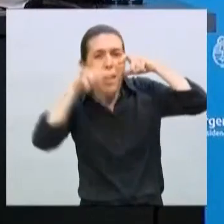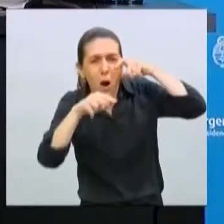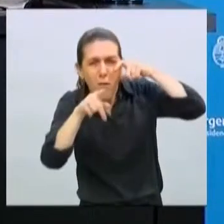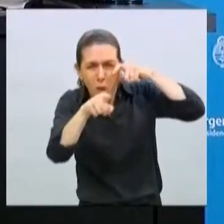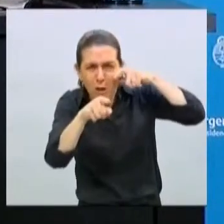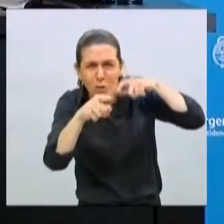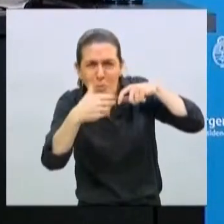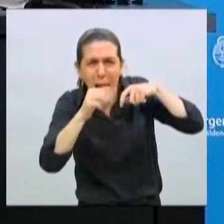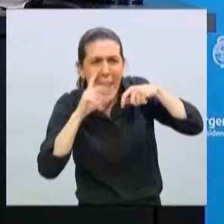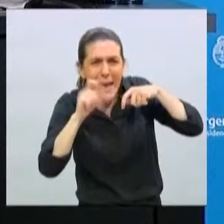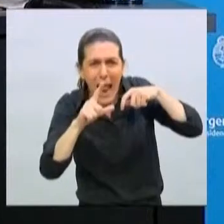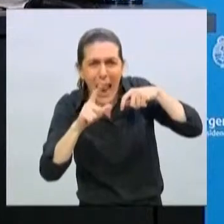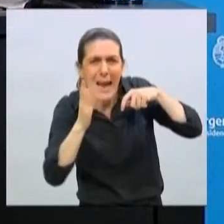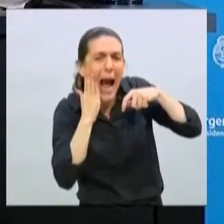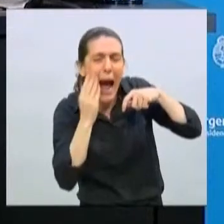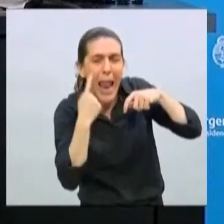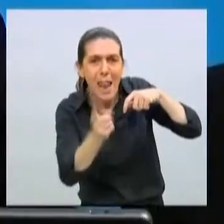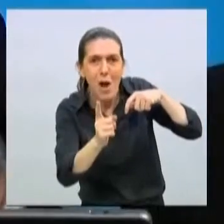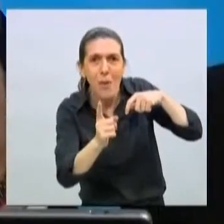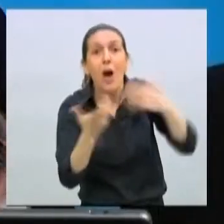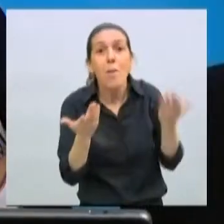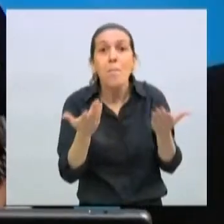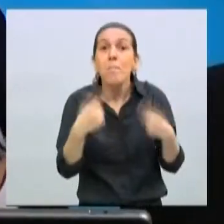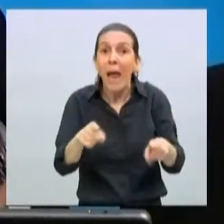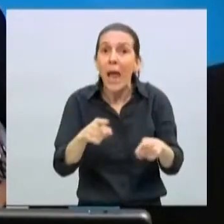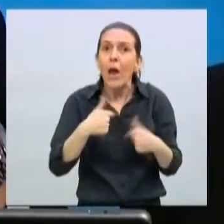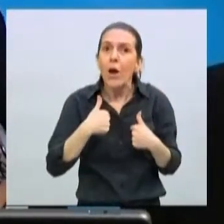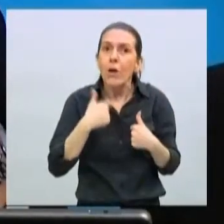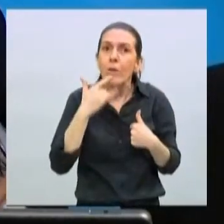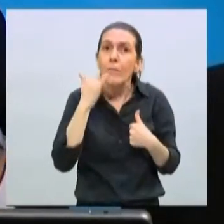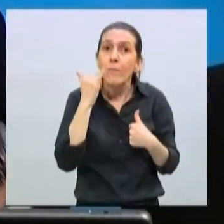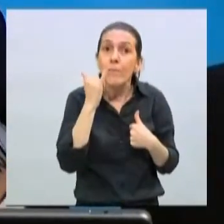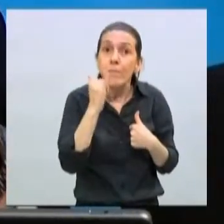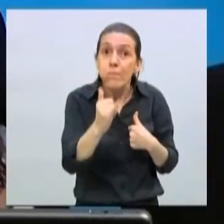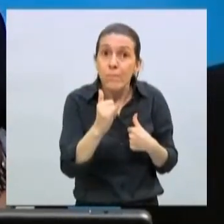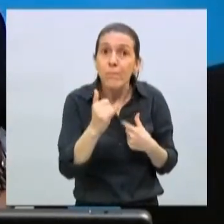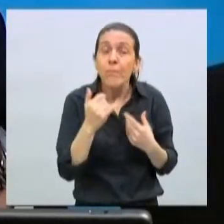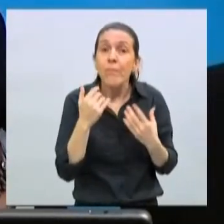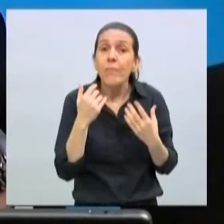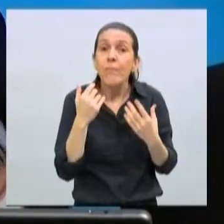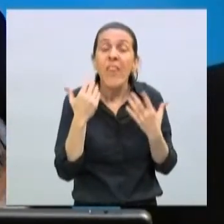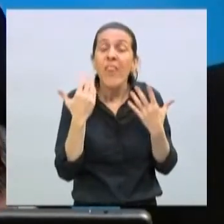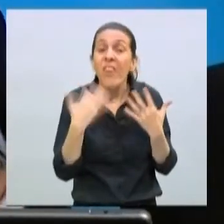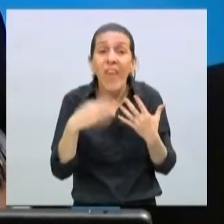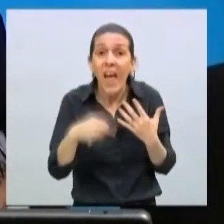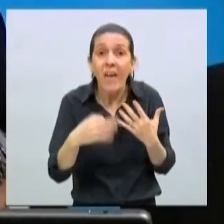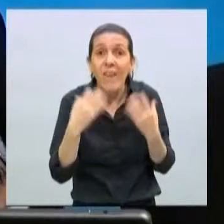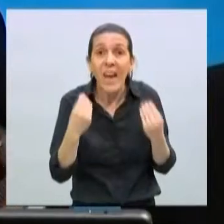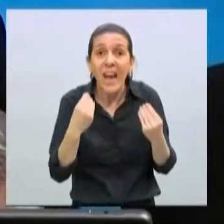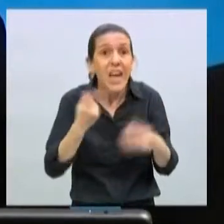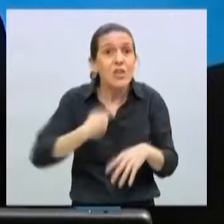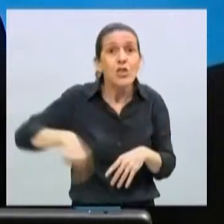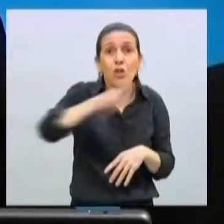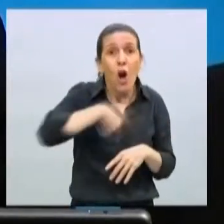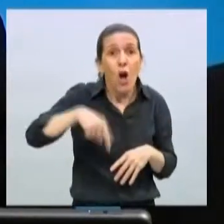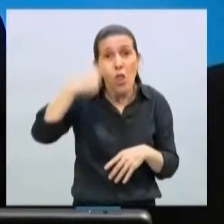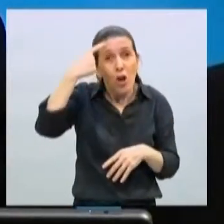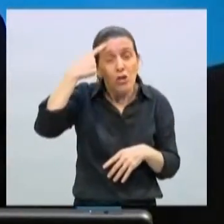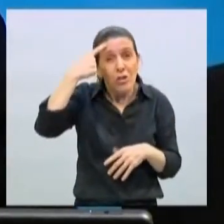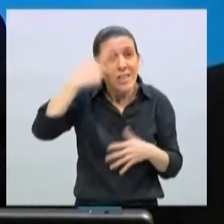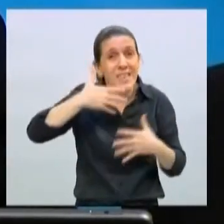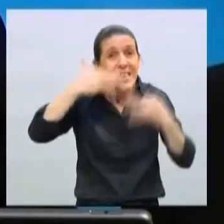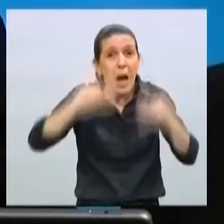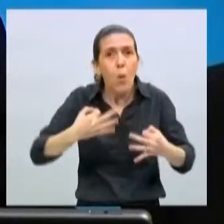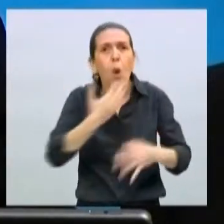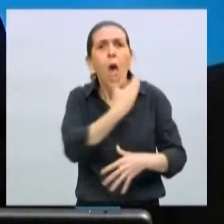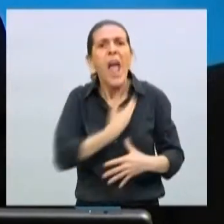Mariel. Pero lo que digo es, lo que todos tienen que estar seguros es que el Estado va a estar